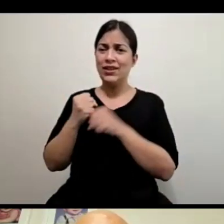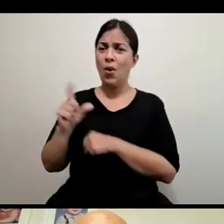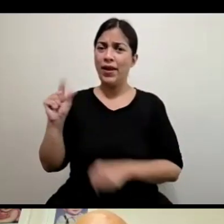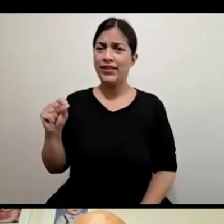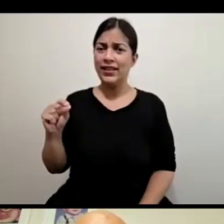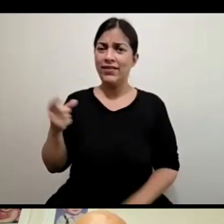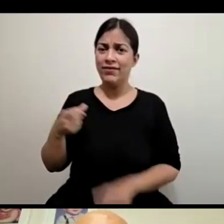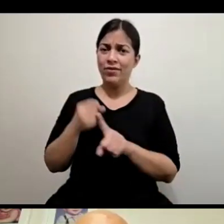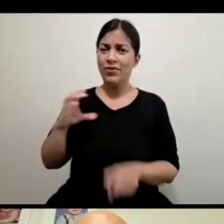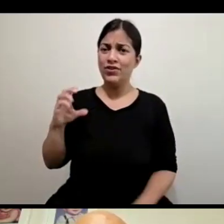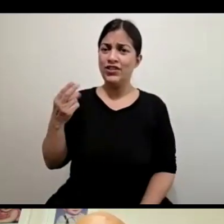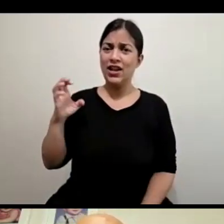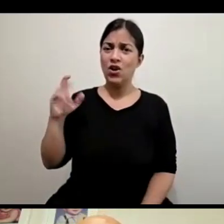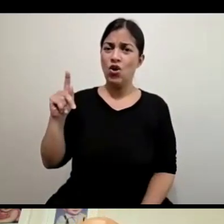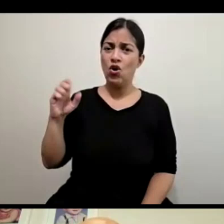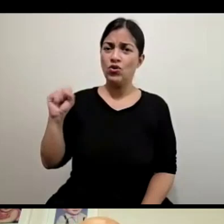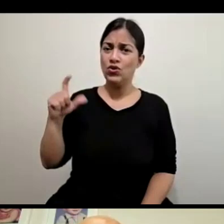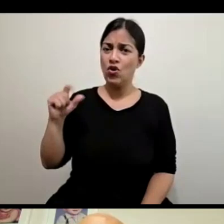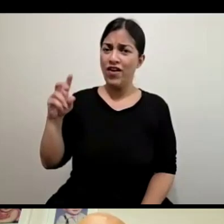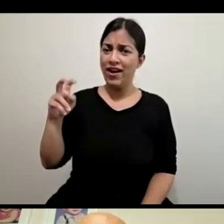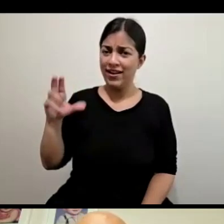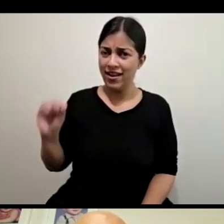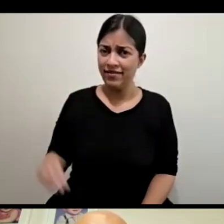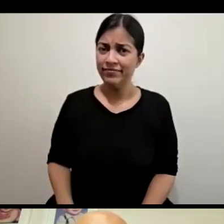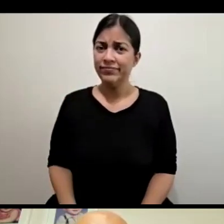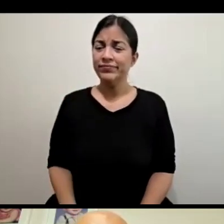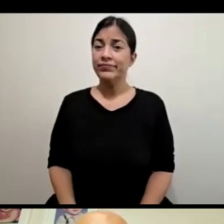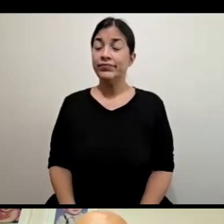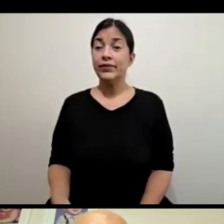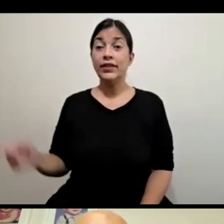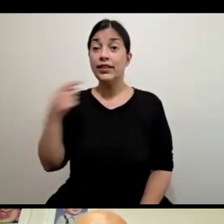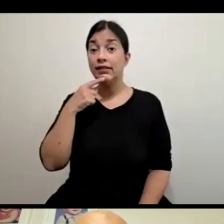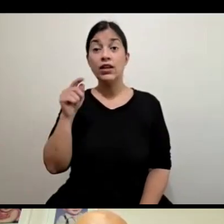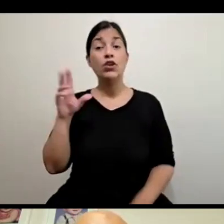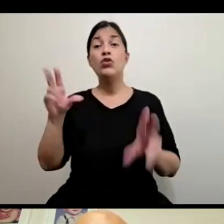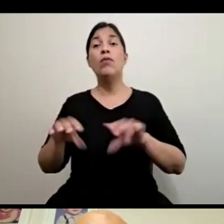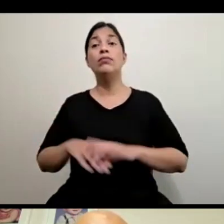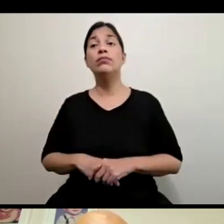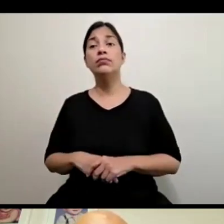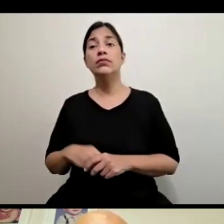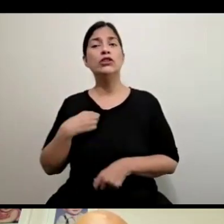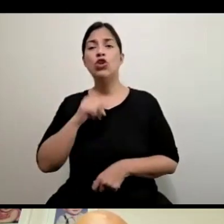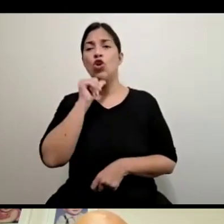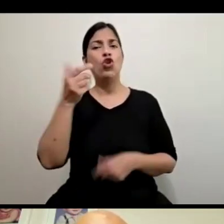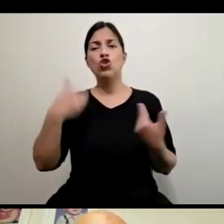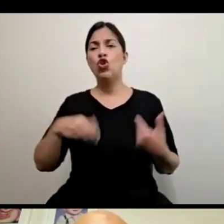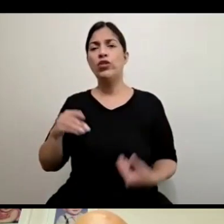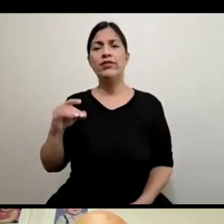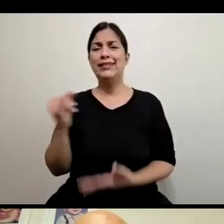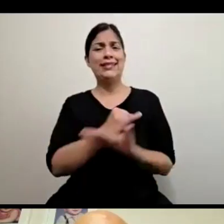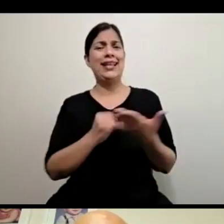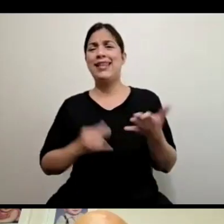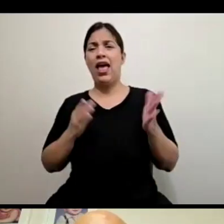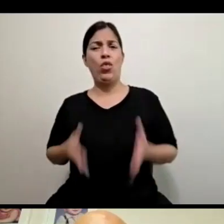más grande que dio el siglo XX como escenógrafo fue Svoboda. Svoboda decía, no, yo no soy un designer, yo no soy un